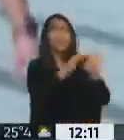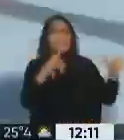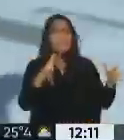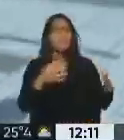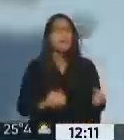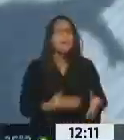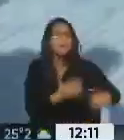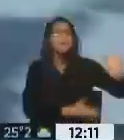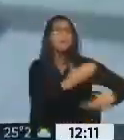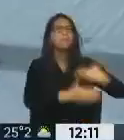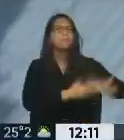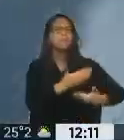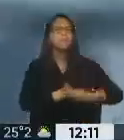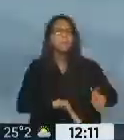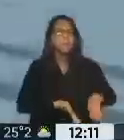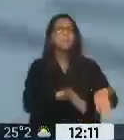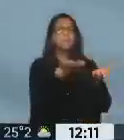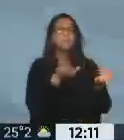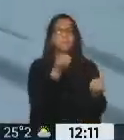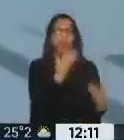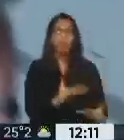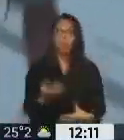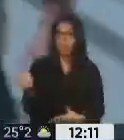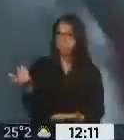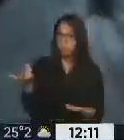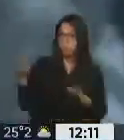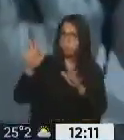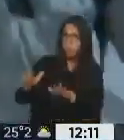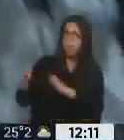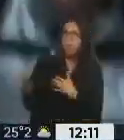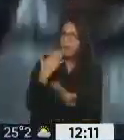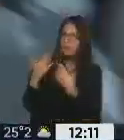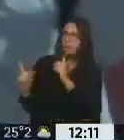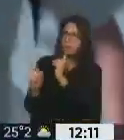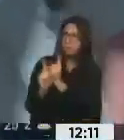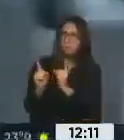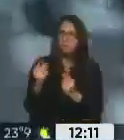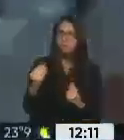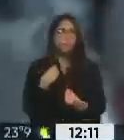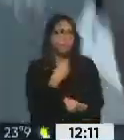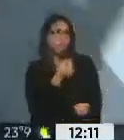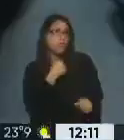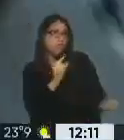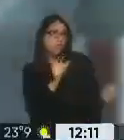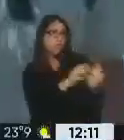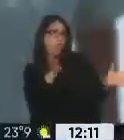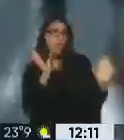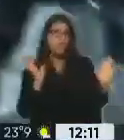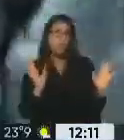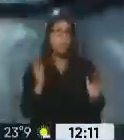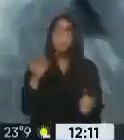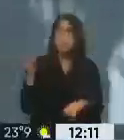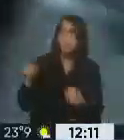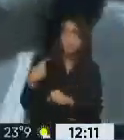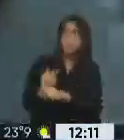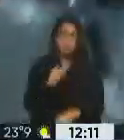poder crecer, para poder salir adelante. ¿Pero por qué no podemos parar y charlar? Porque no quiero, es democracia. ¿Pero cuál es el impedimento?